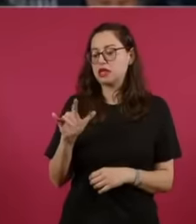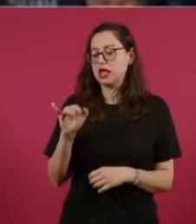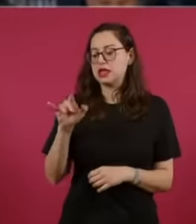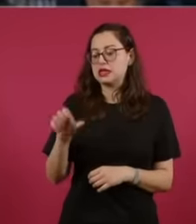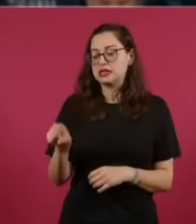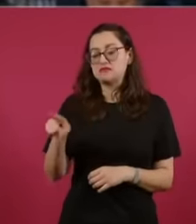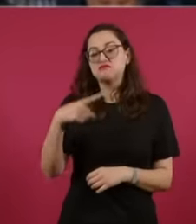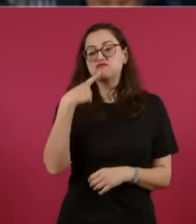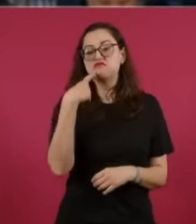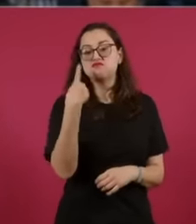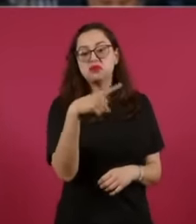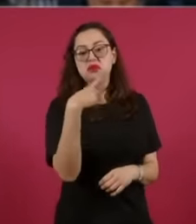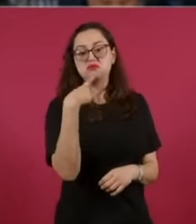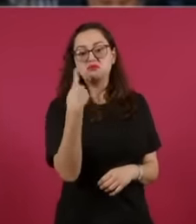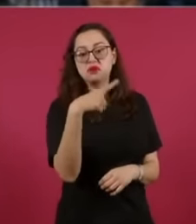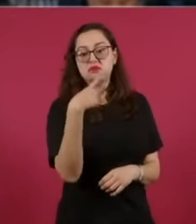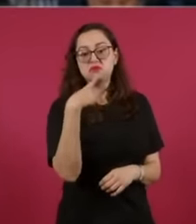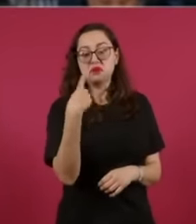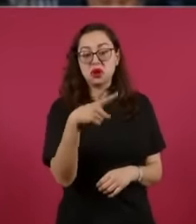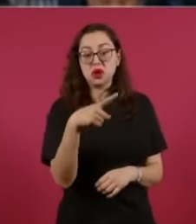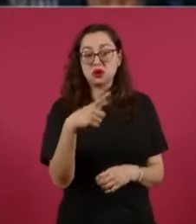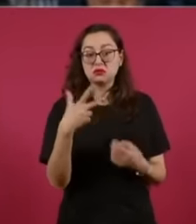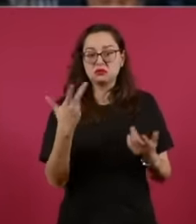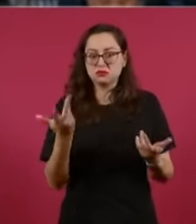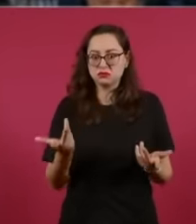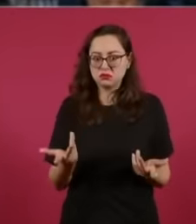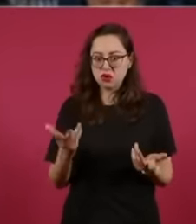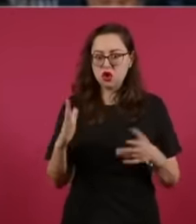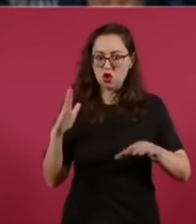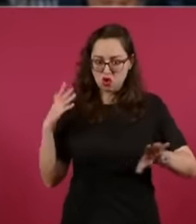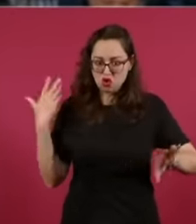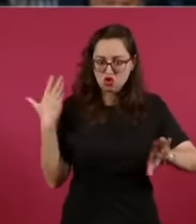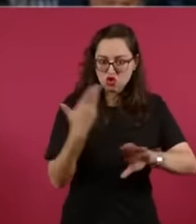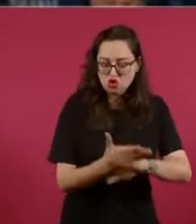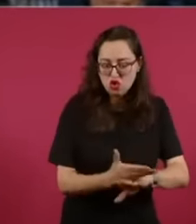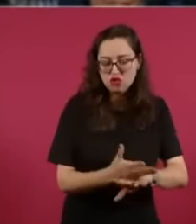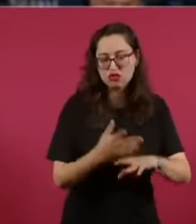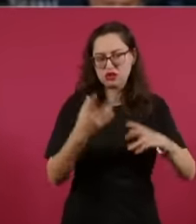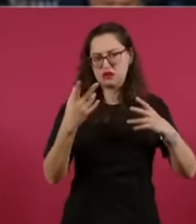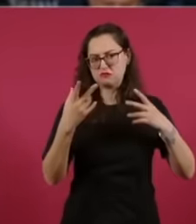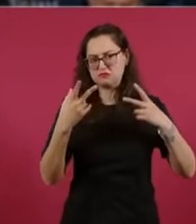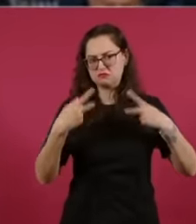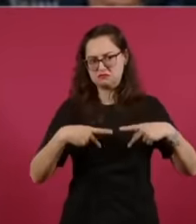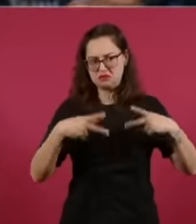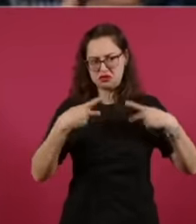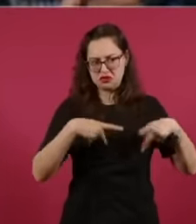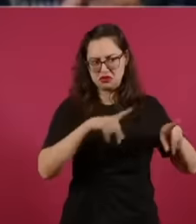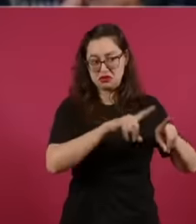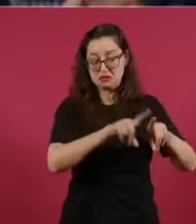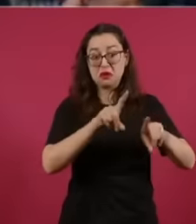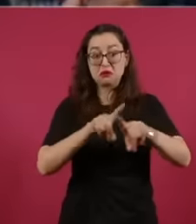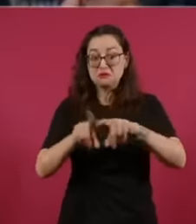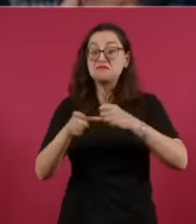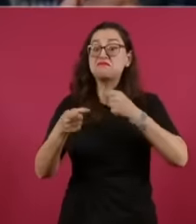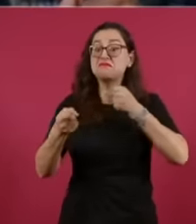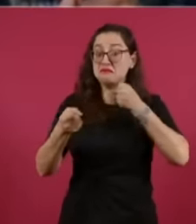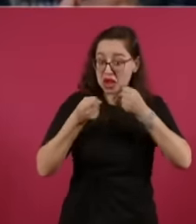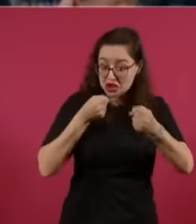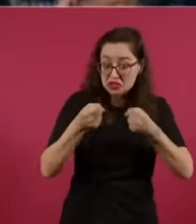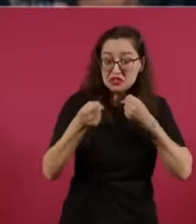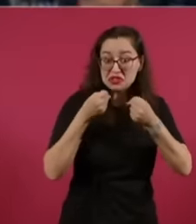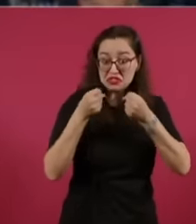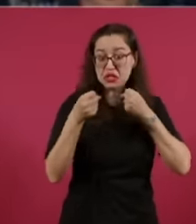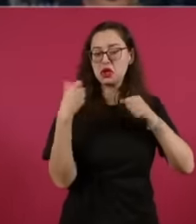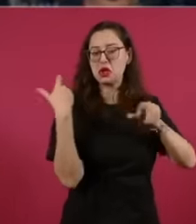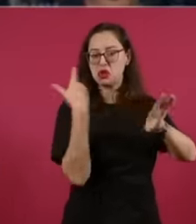algunas personas que han acudido aquí a la conferencia de prensa. Se encuentran varios comunicadores, varias personas que